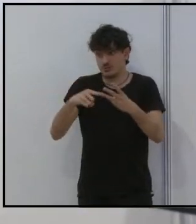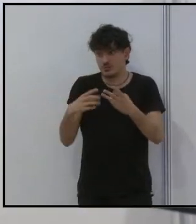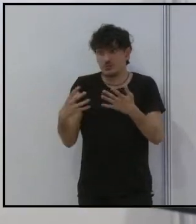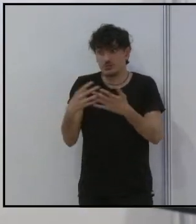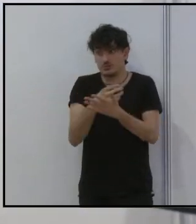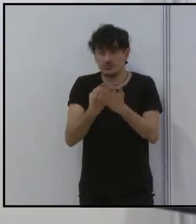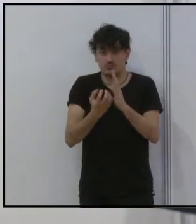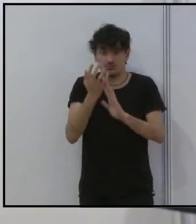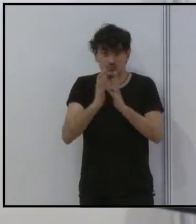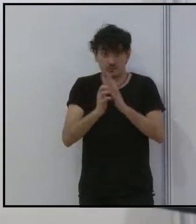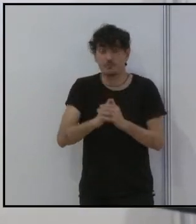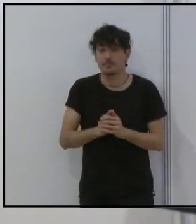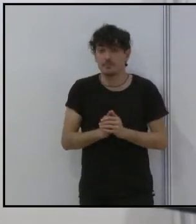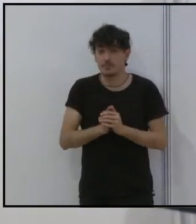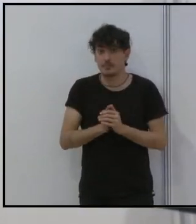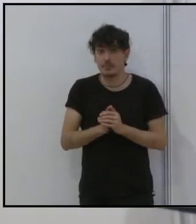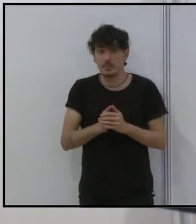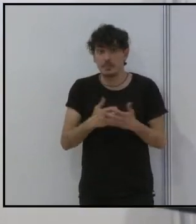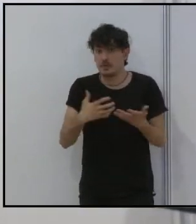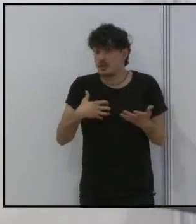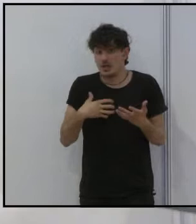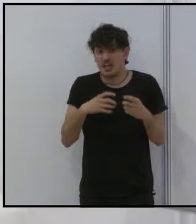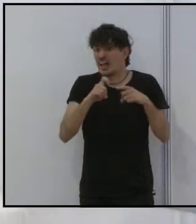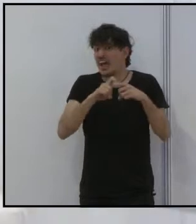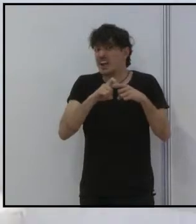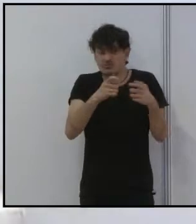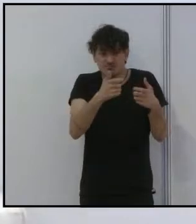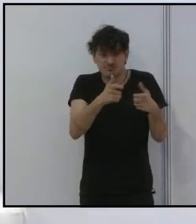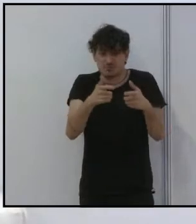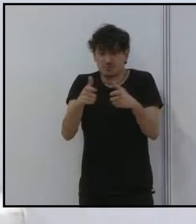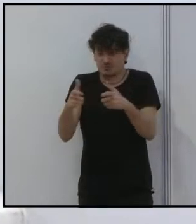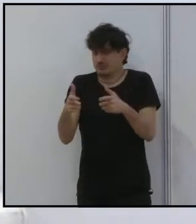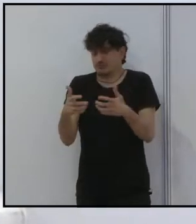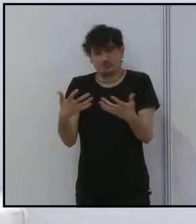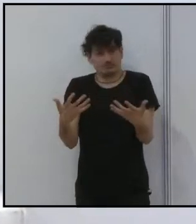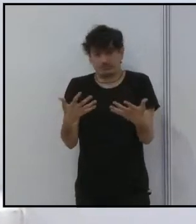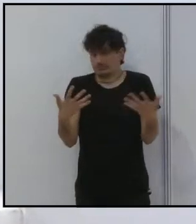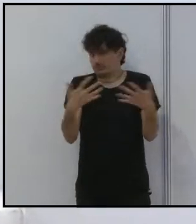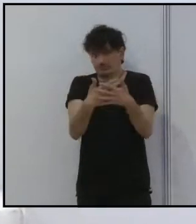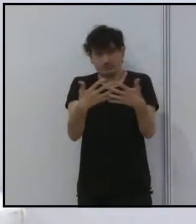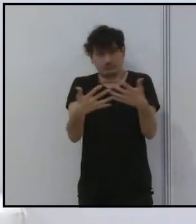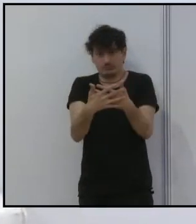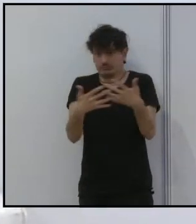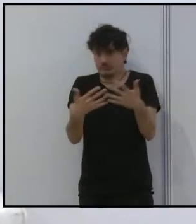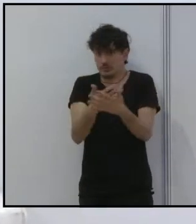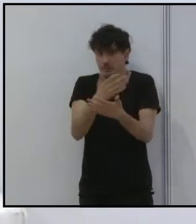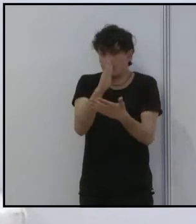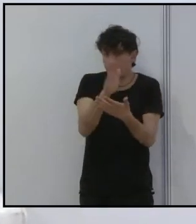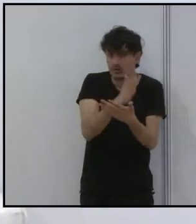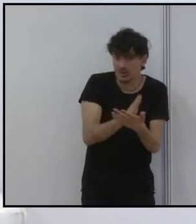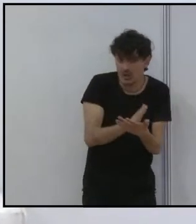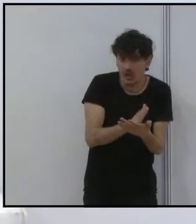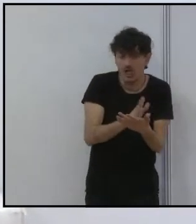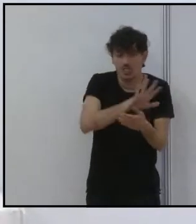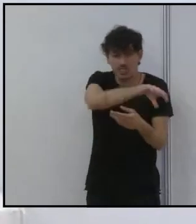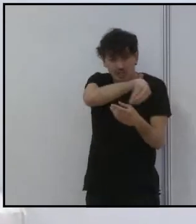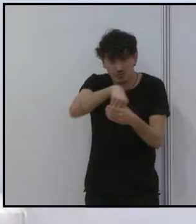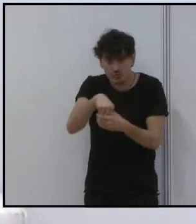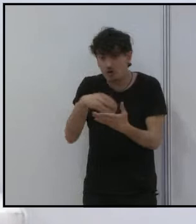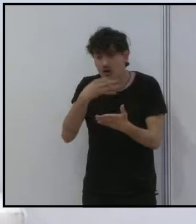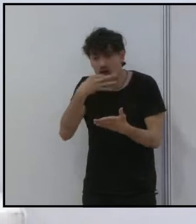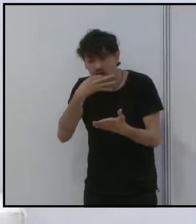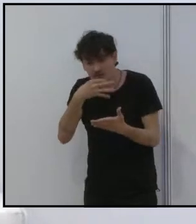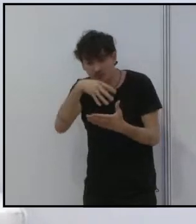parece, pues, confiar demasiado en los géneros. Hay poesía en su prosa y un hilo narrativo en sus poemas. Acaba